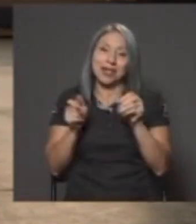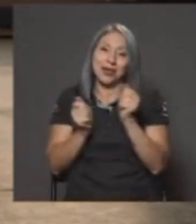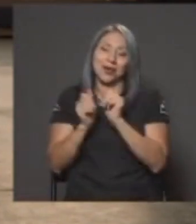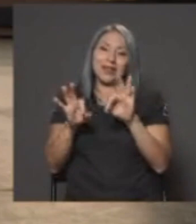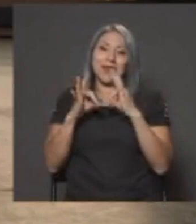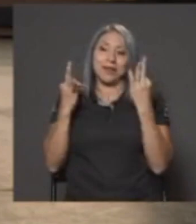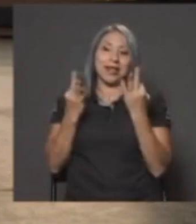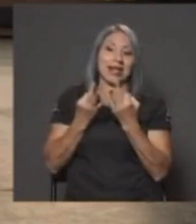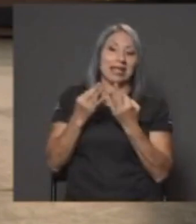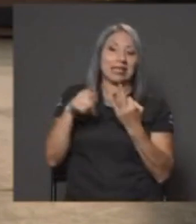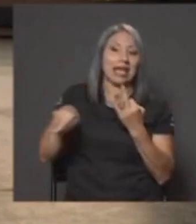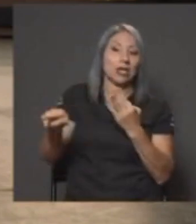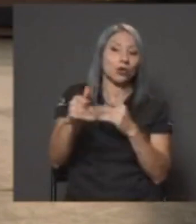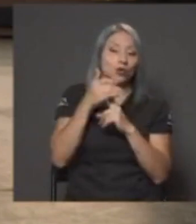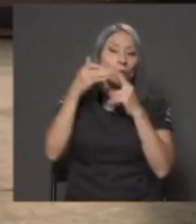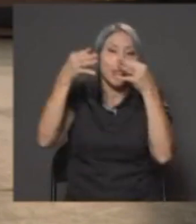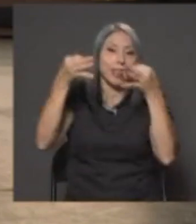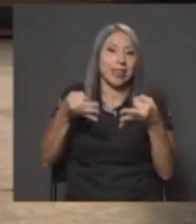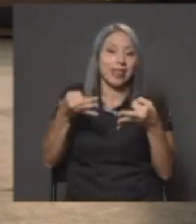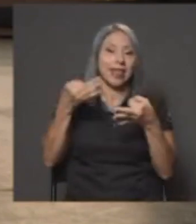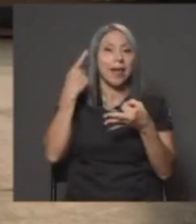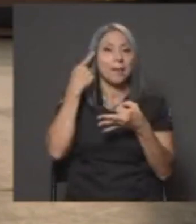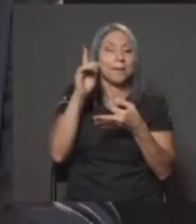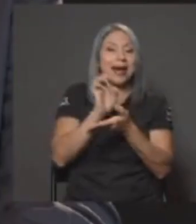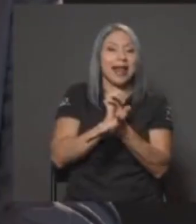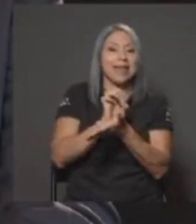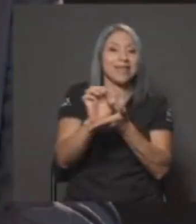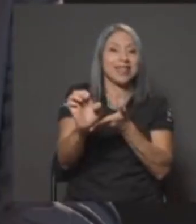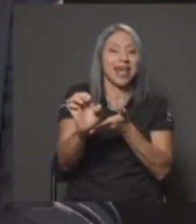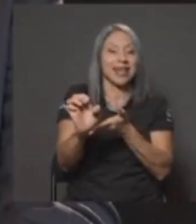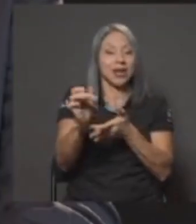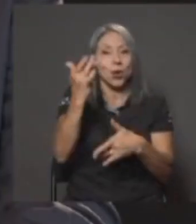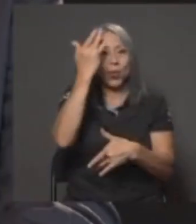evitar contagio. Y